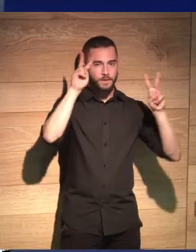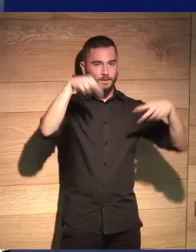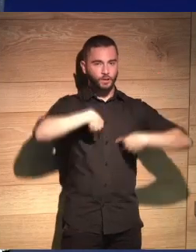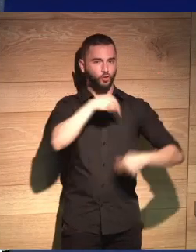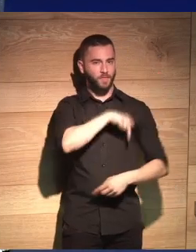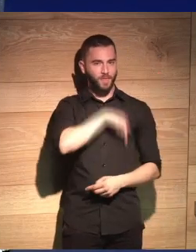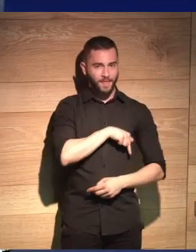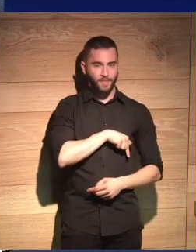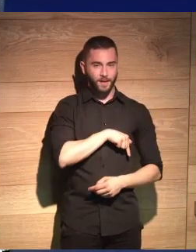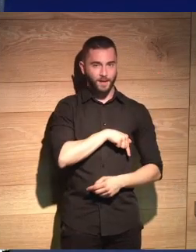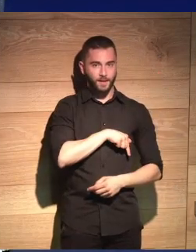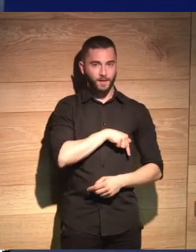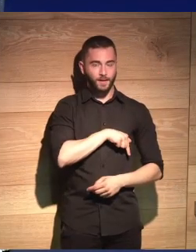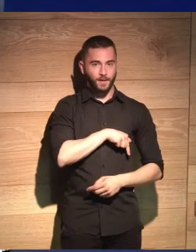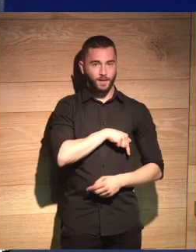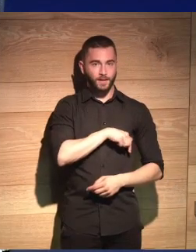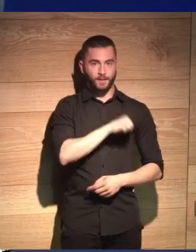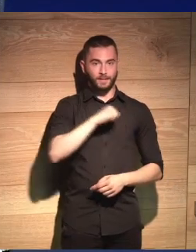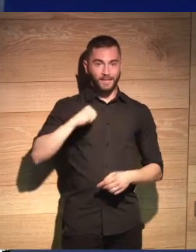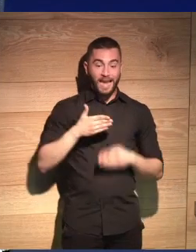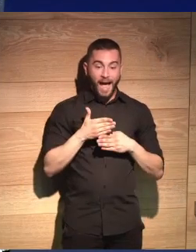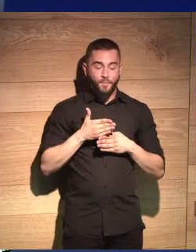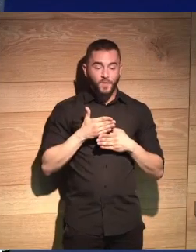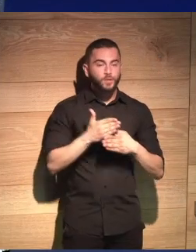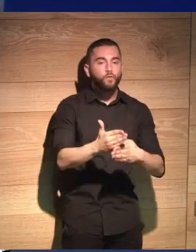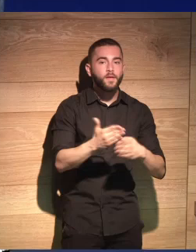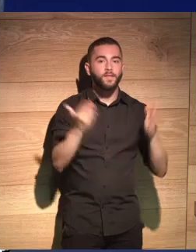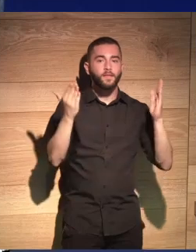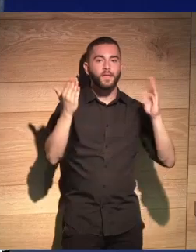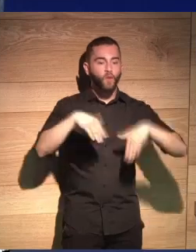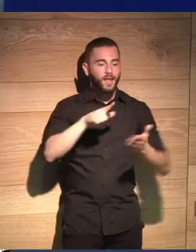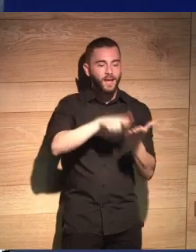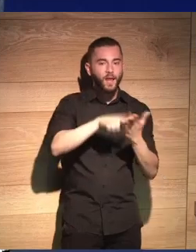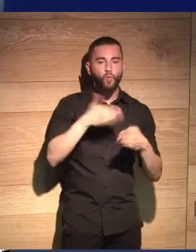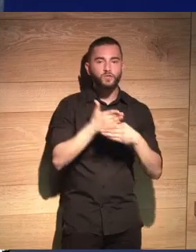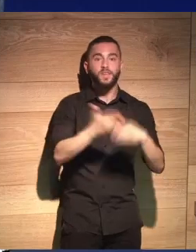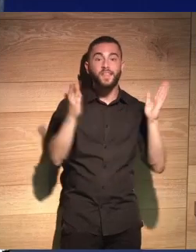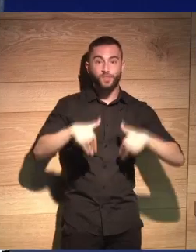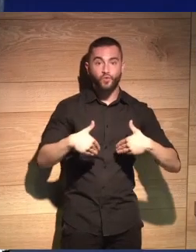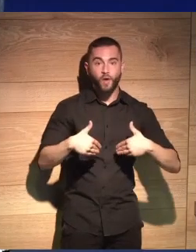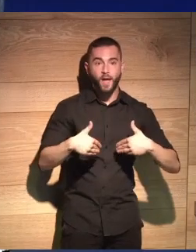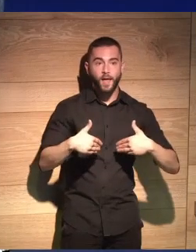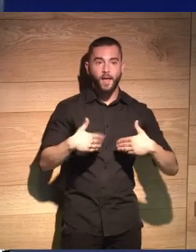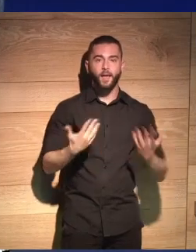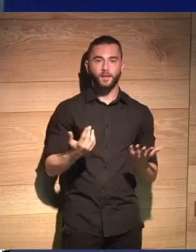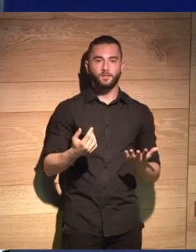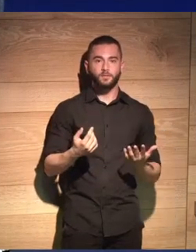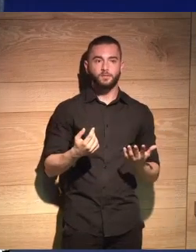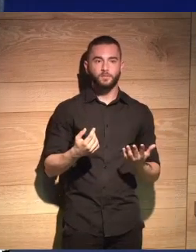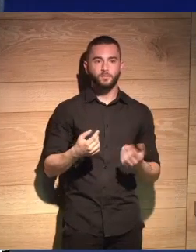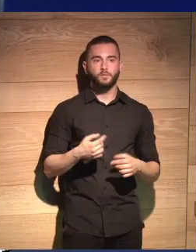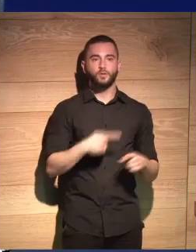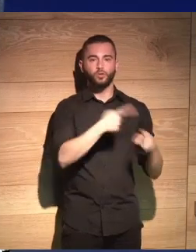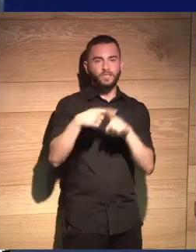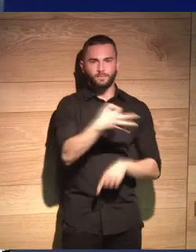autoconciencia de la insuficiencia de la lengua, en esas lagunas que va generando una